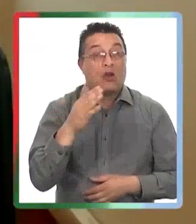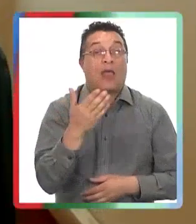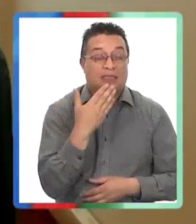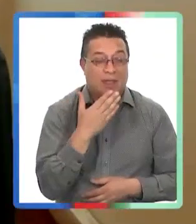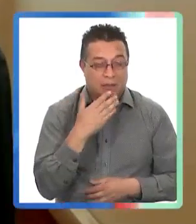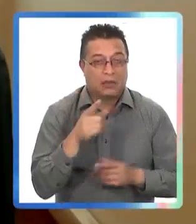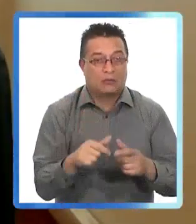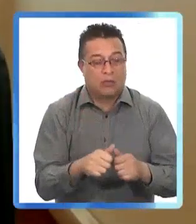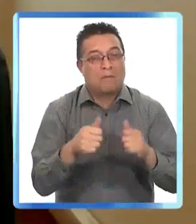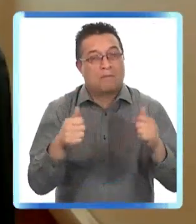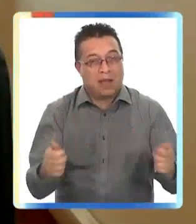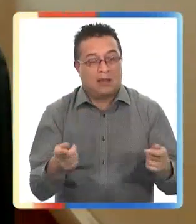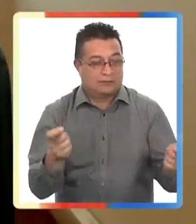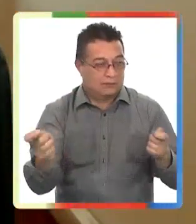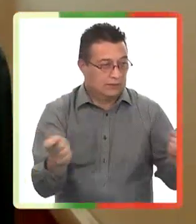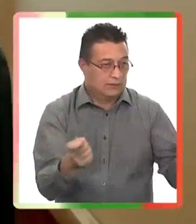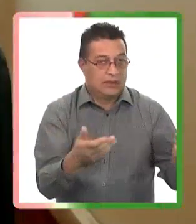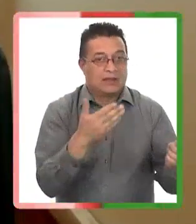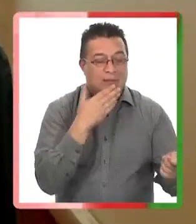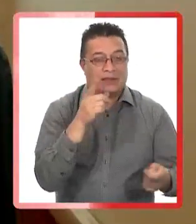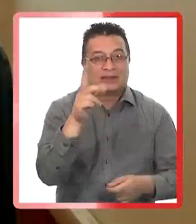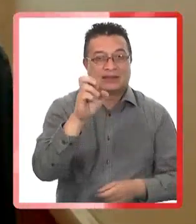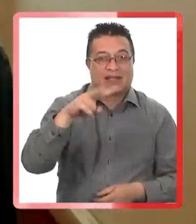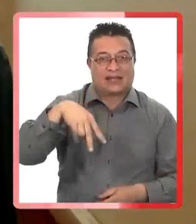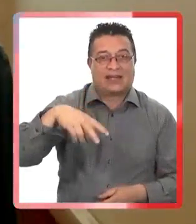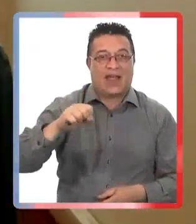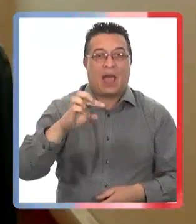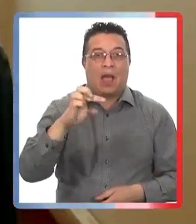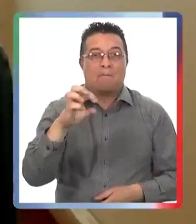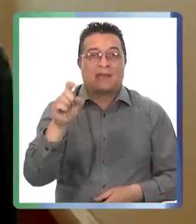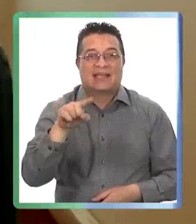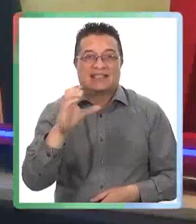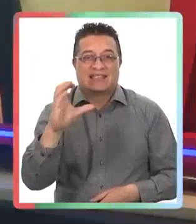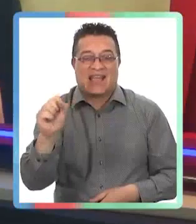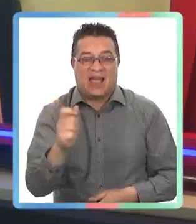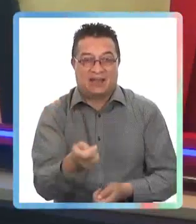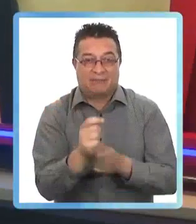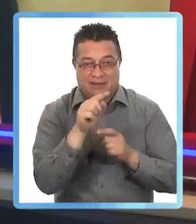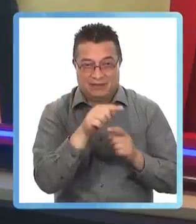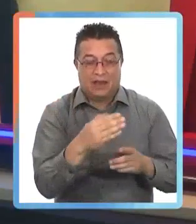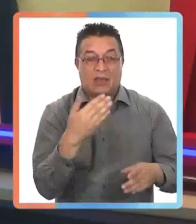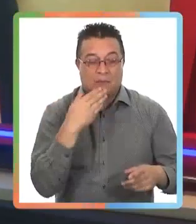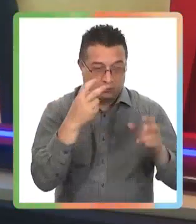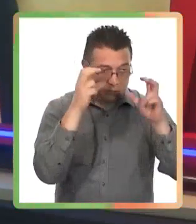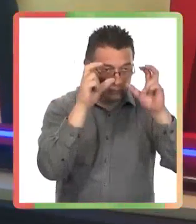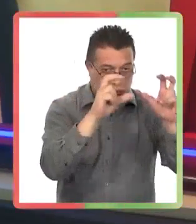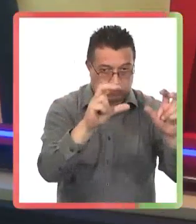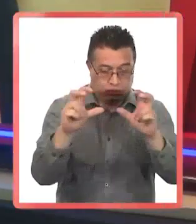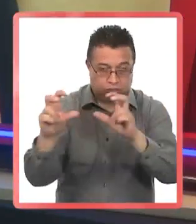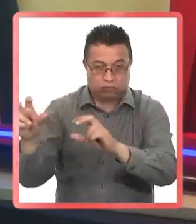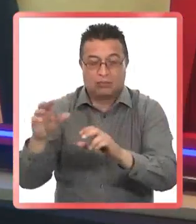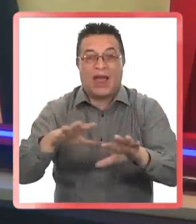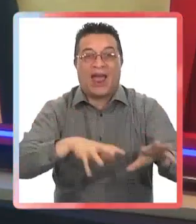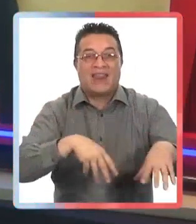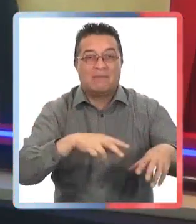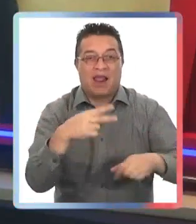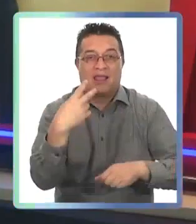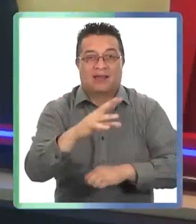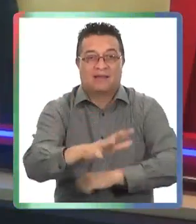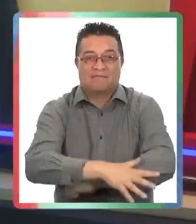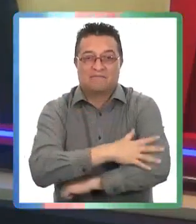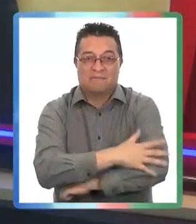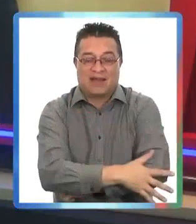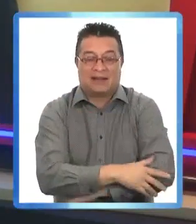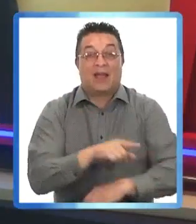articulado también con Cernapesca, que es la que lleva en el fondo la prioridad puesta en los animales marinos, ¿cierto? Yo creo que aquí